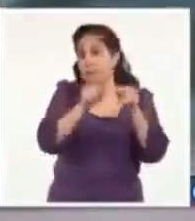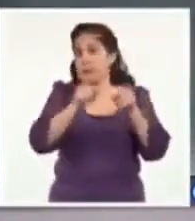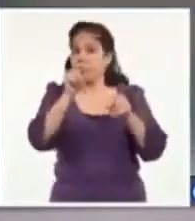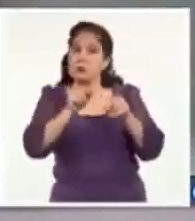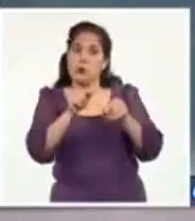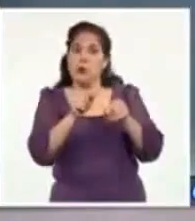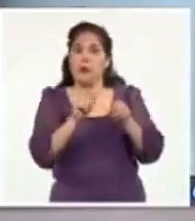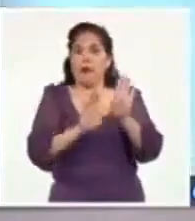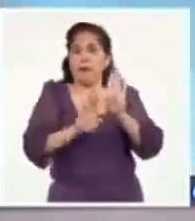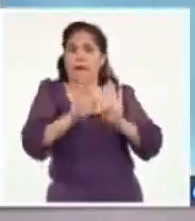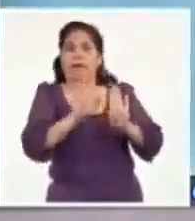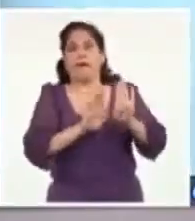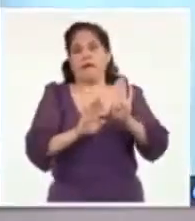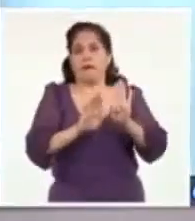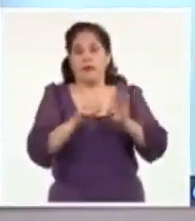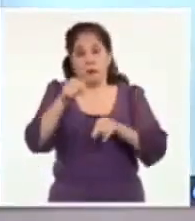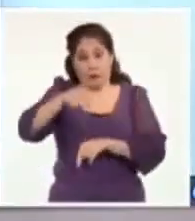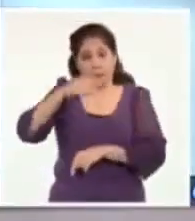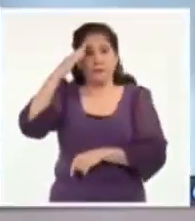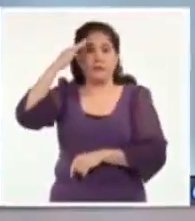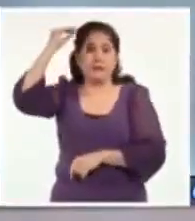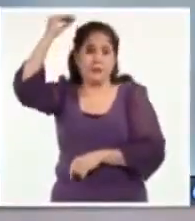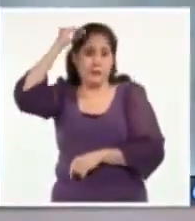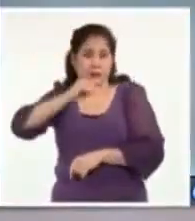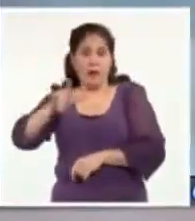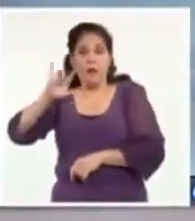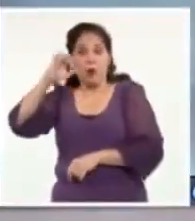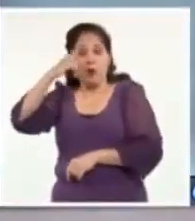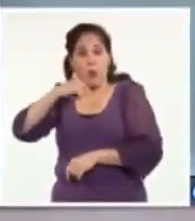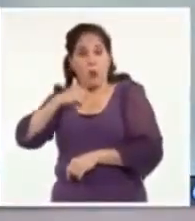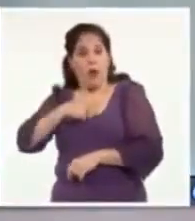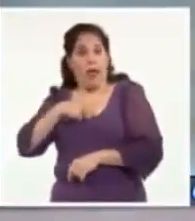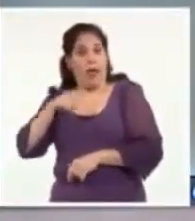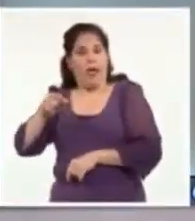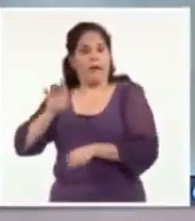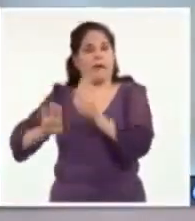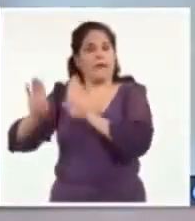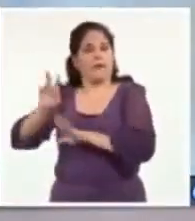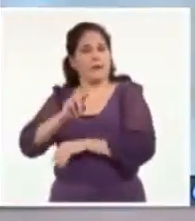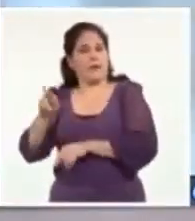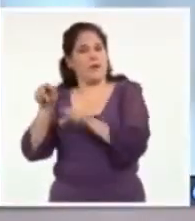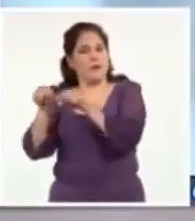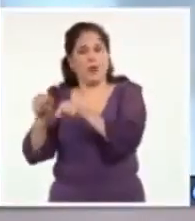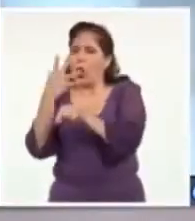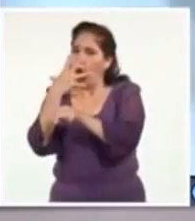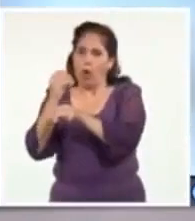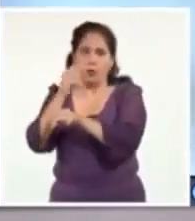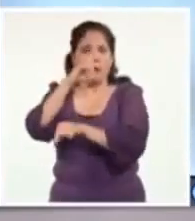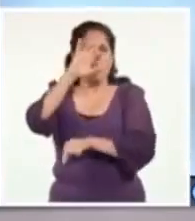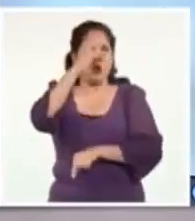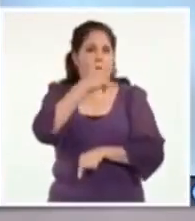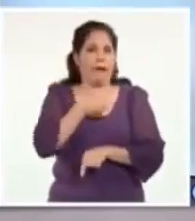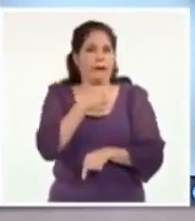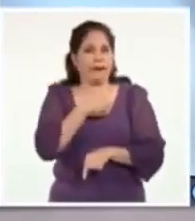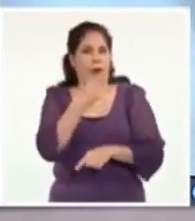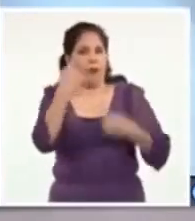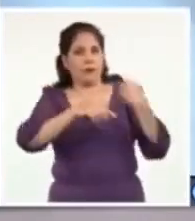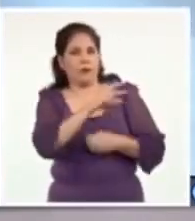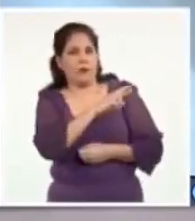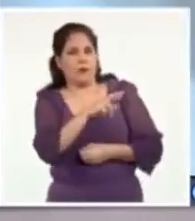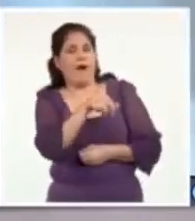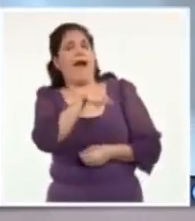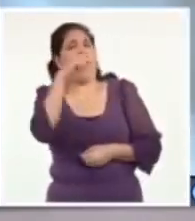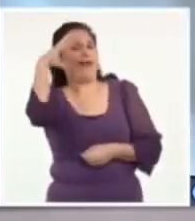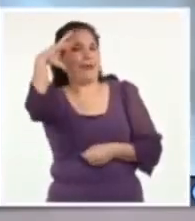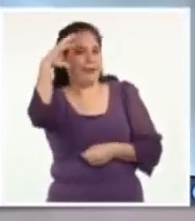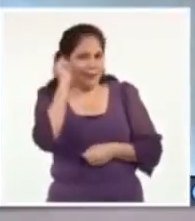político es capaz de lo que hemos visto hoy arrastrar a una masa que desconoce toda institucionalidad y que solo entiende de